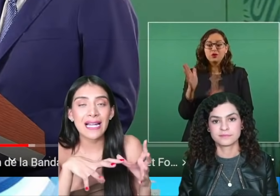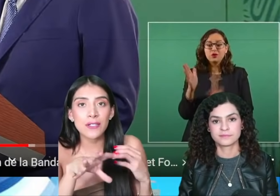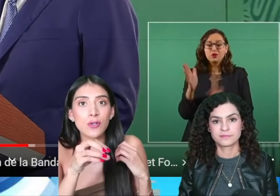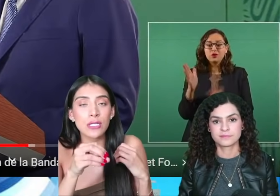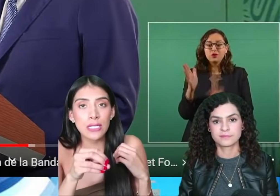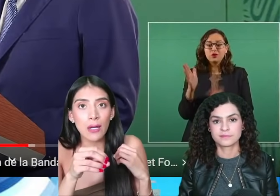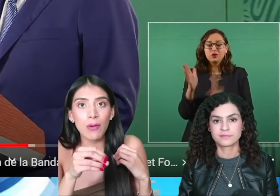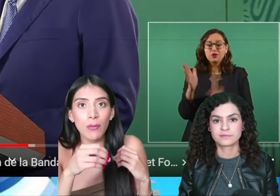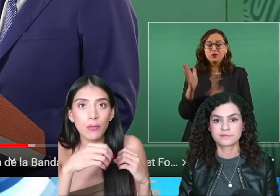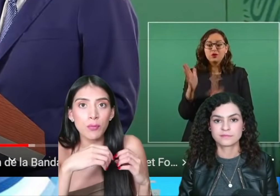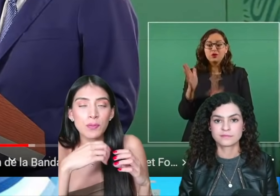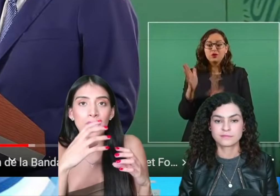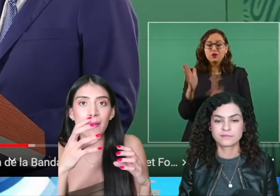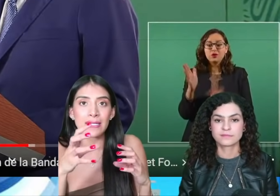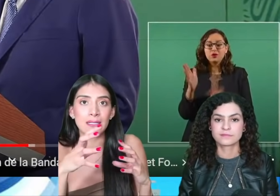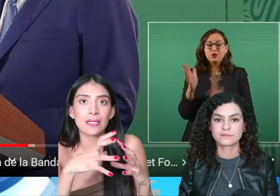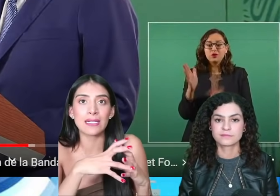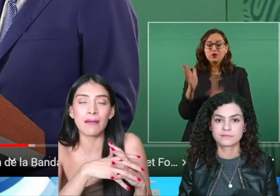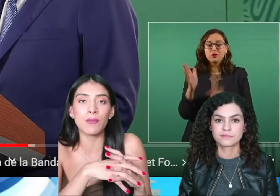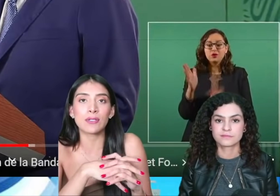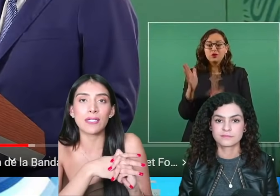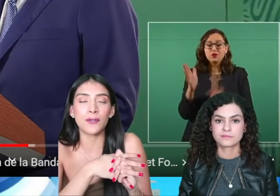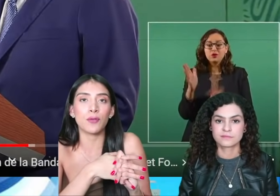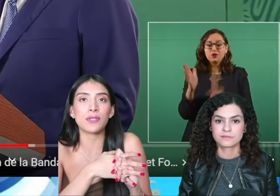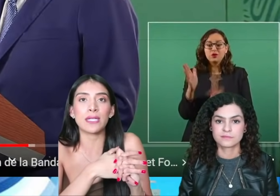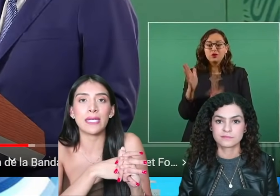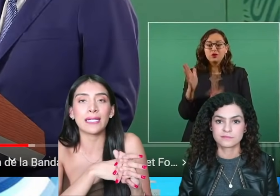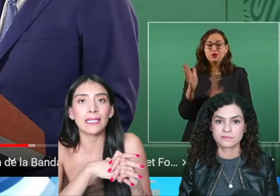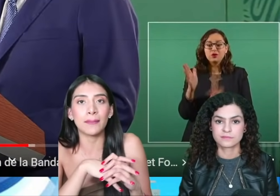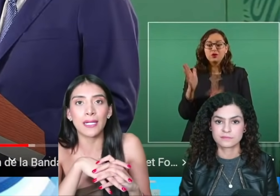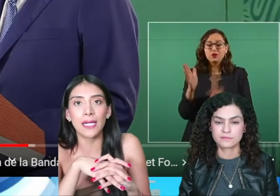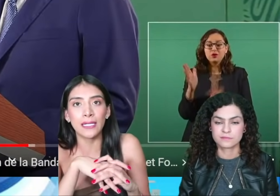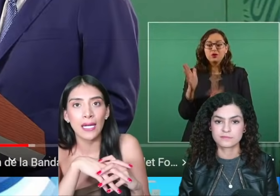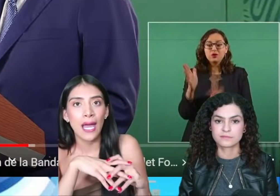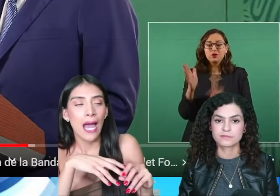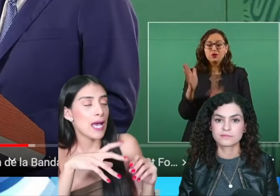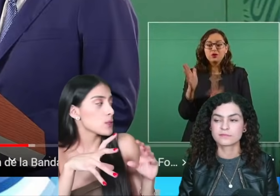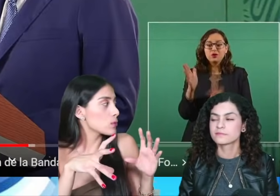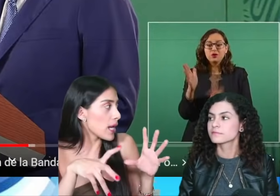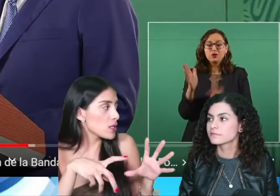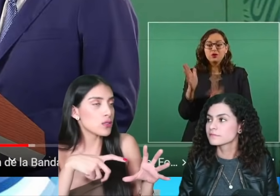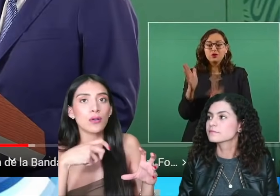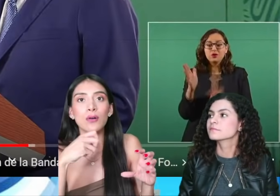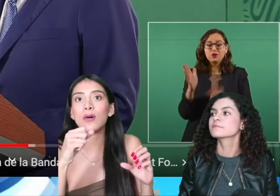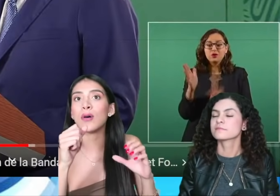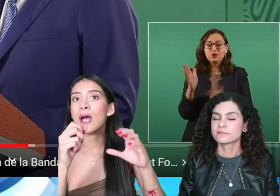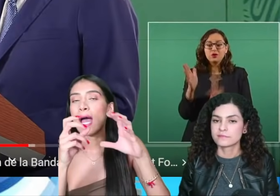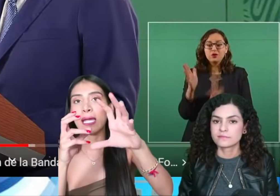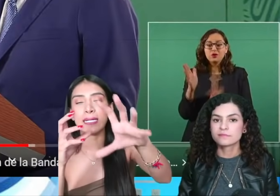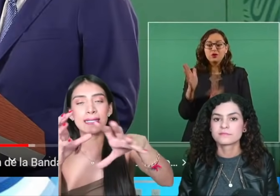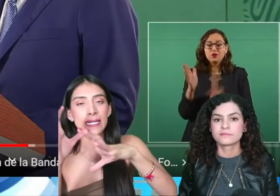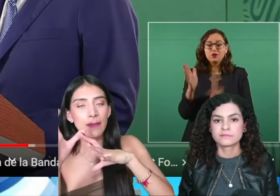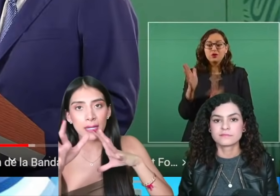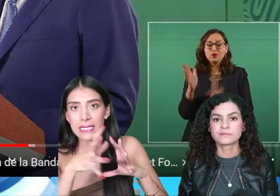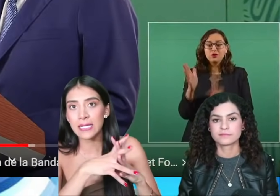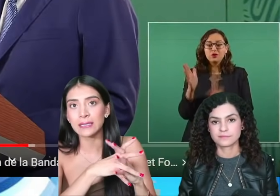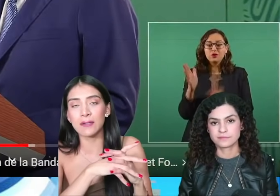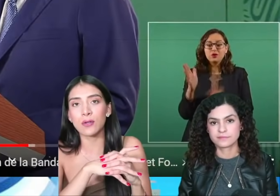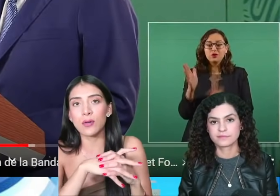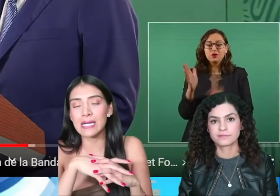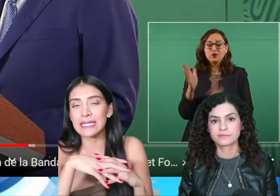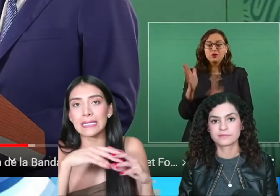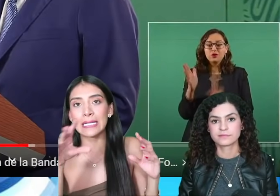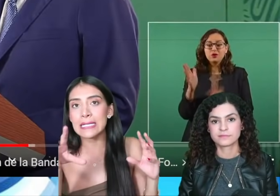de Jalisco sin agua. Bueno, pues para abastecer, sabemos que el señor pues se dedica también ahí a su rancho, ahí siembra